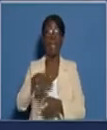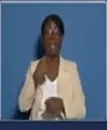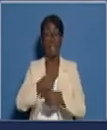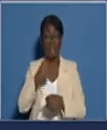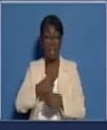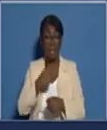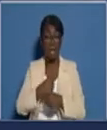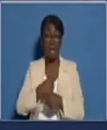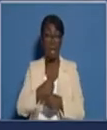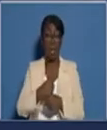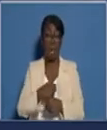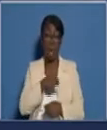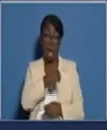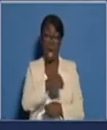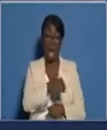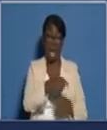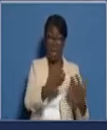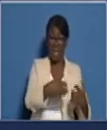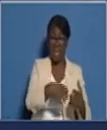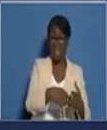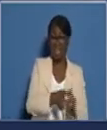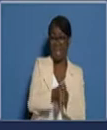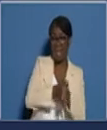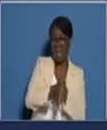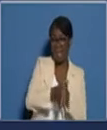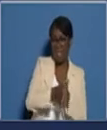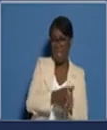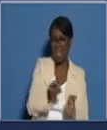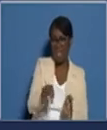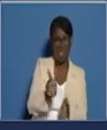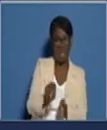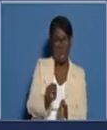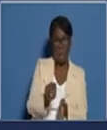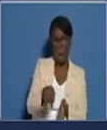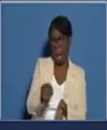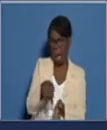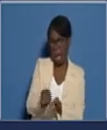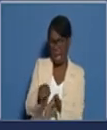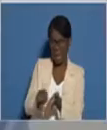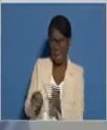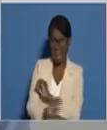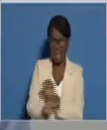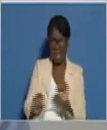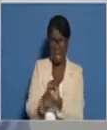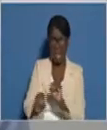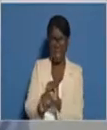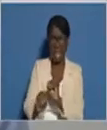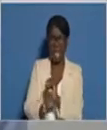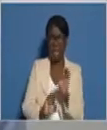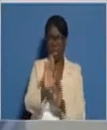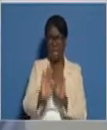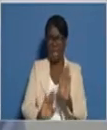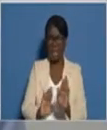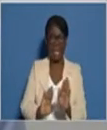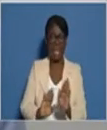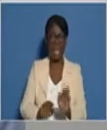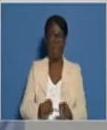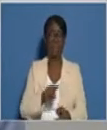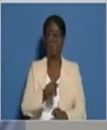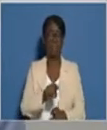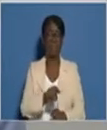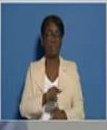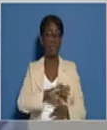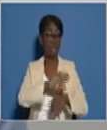y despedir al personal. Ahí está. Y nosotros, todas las empresas que se encuentren dentro